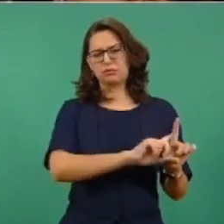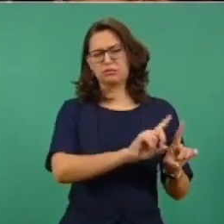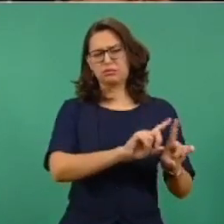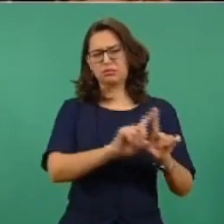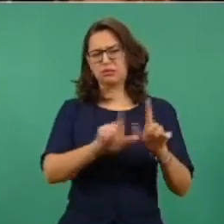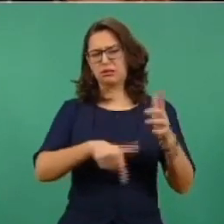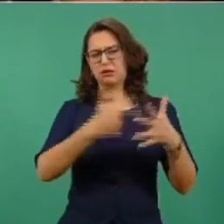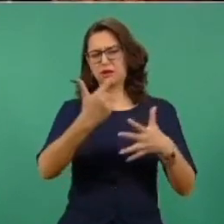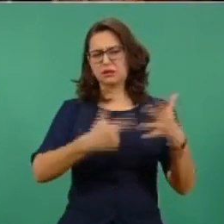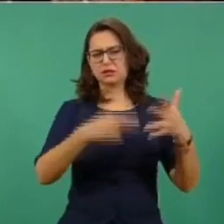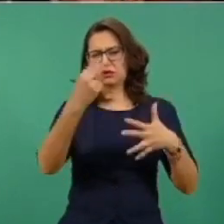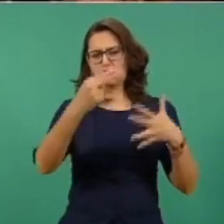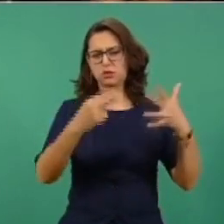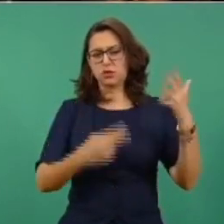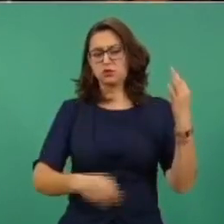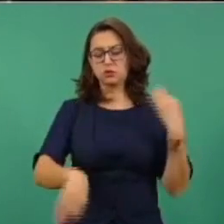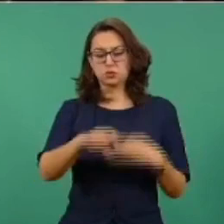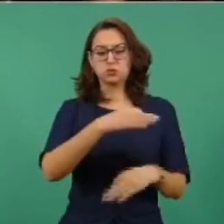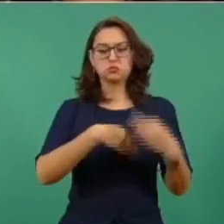es larga.